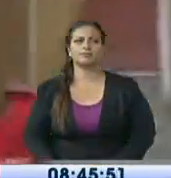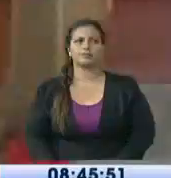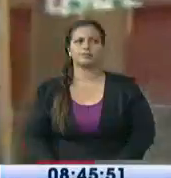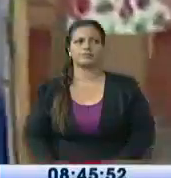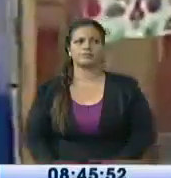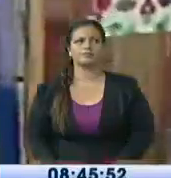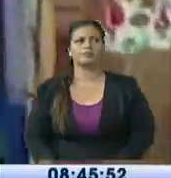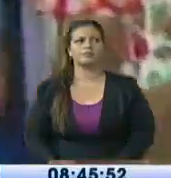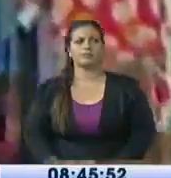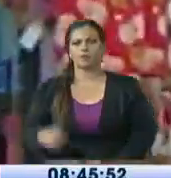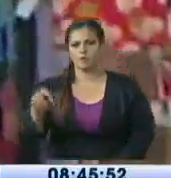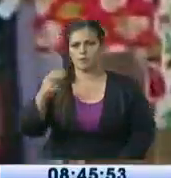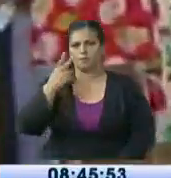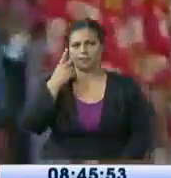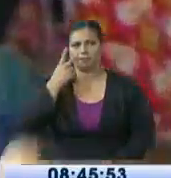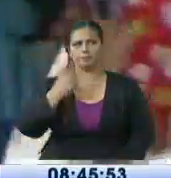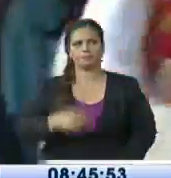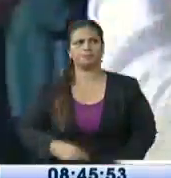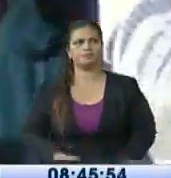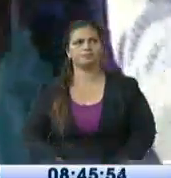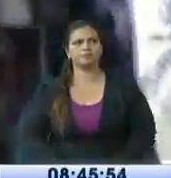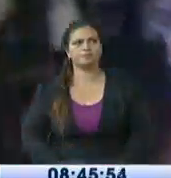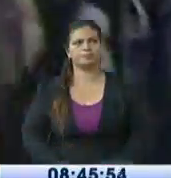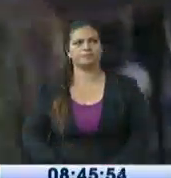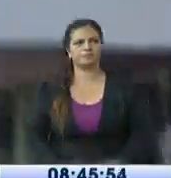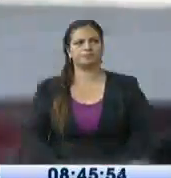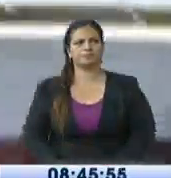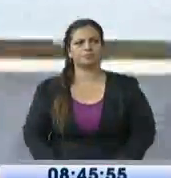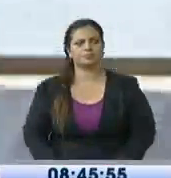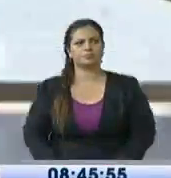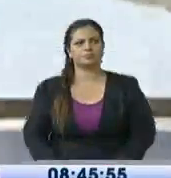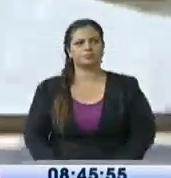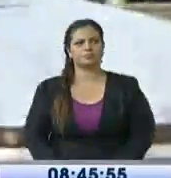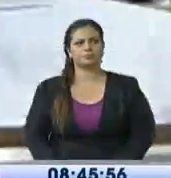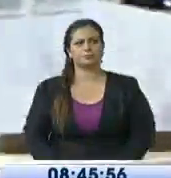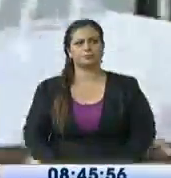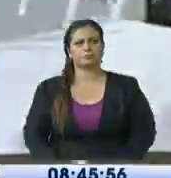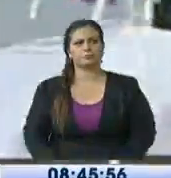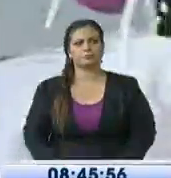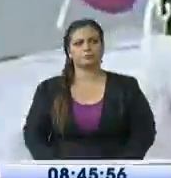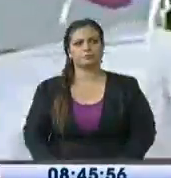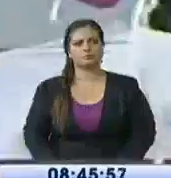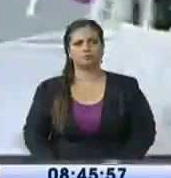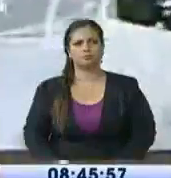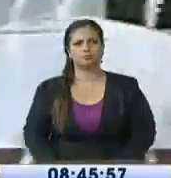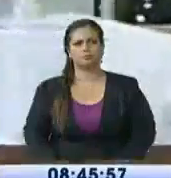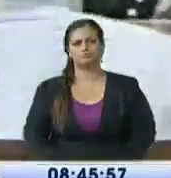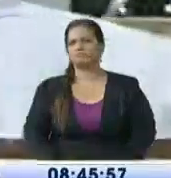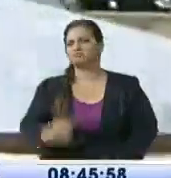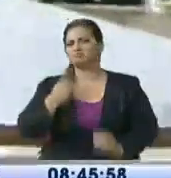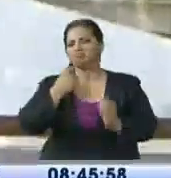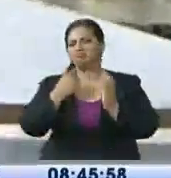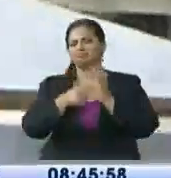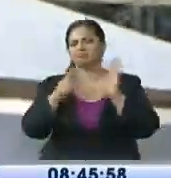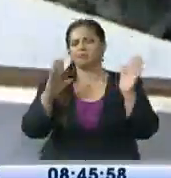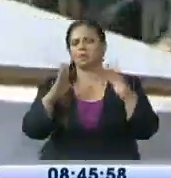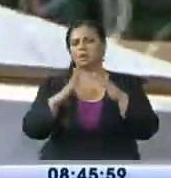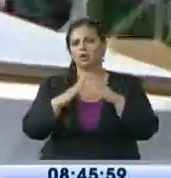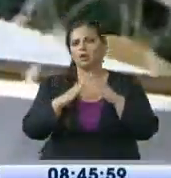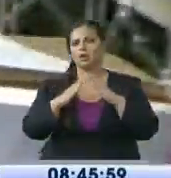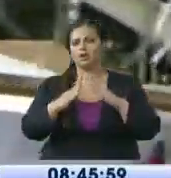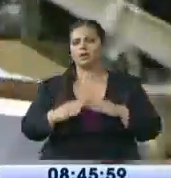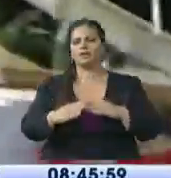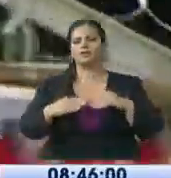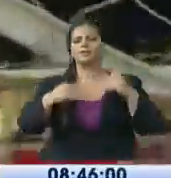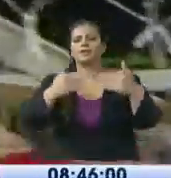Ah, son como estas, ¿no? Ay, miren qué bonito, por ejemplo, para un balcón. Alguien que tenga para ventanales grandes. Claro, estas